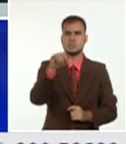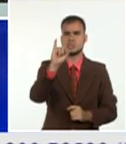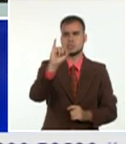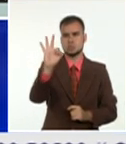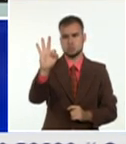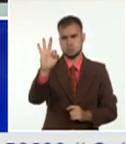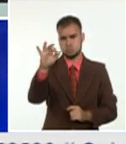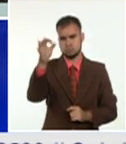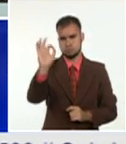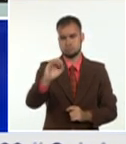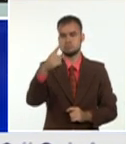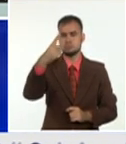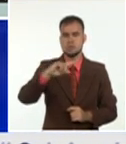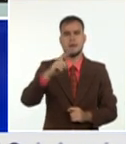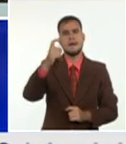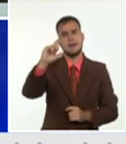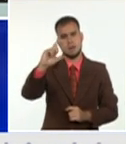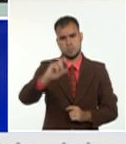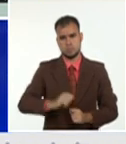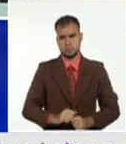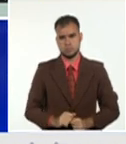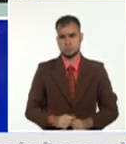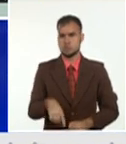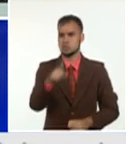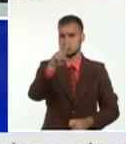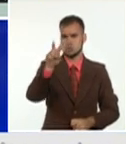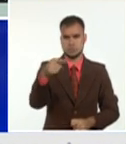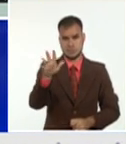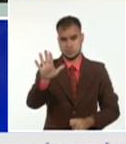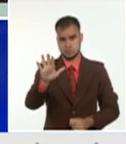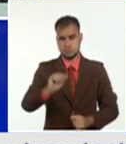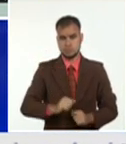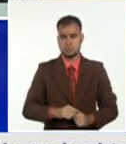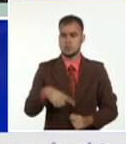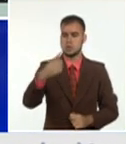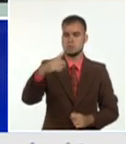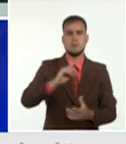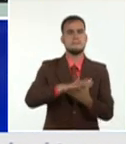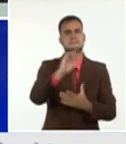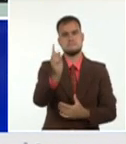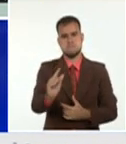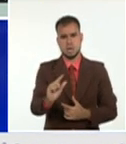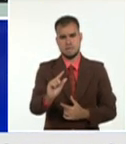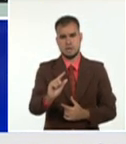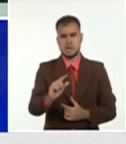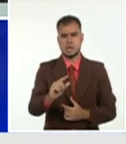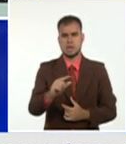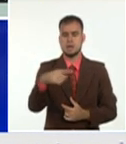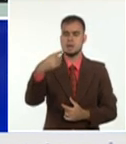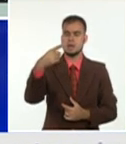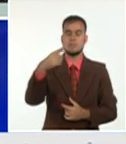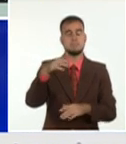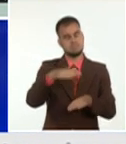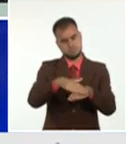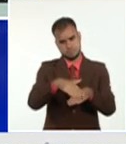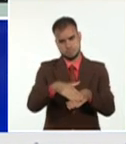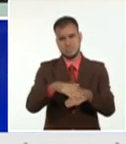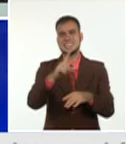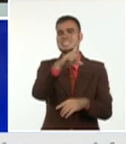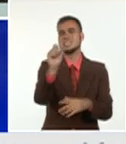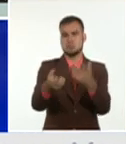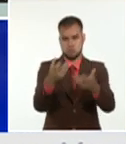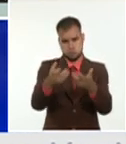12,68%, Camagüey con el 12,5% y Mayabeque y Cienfuegos, con el